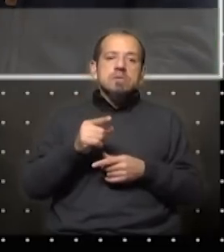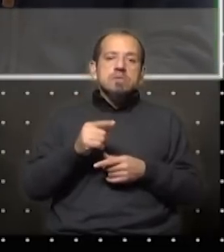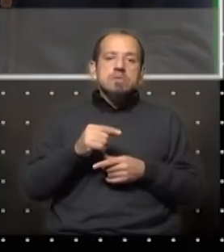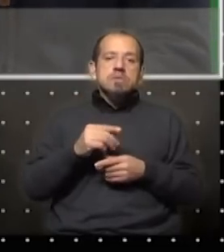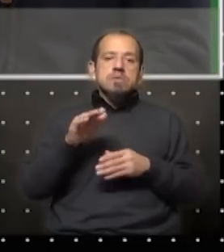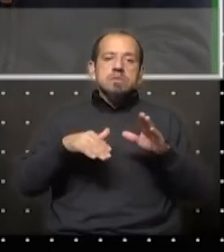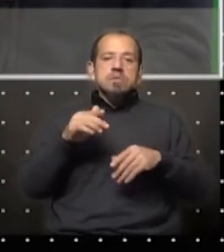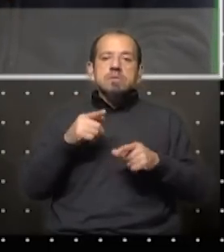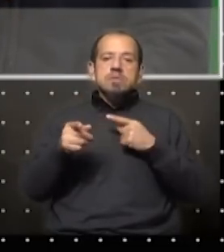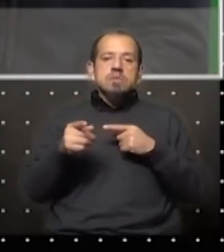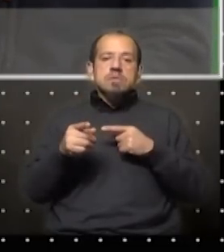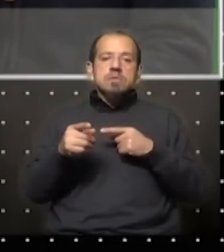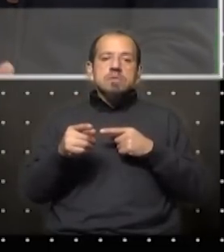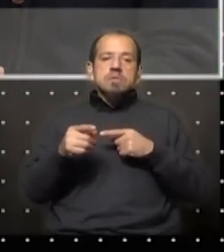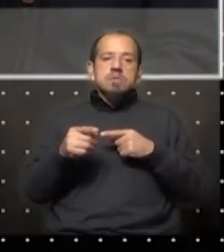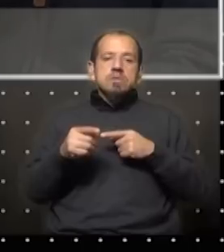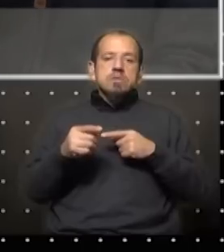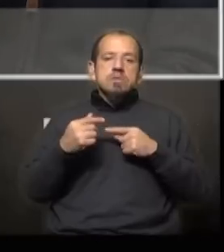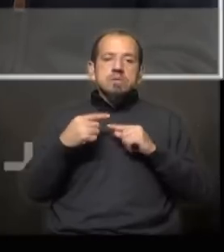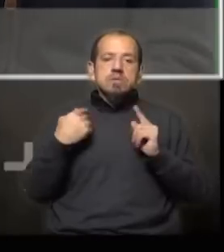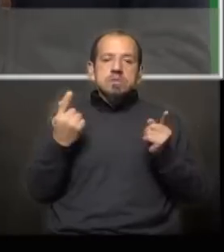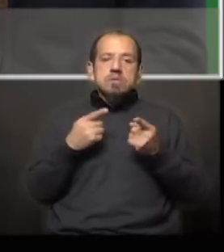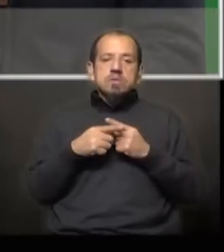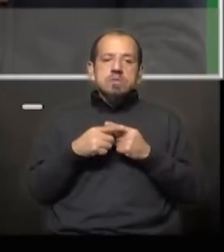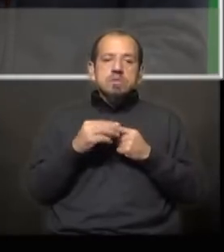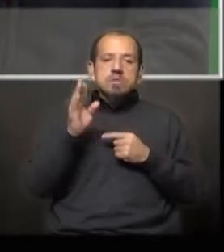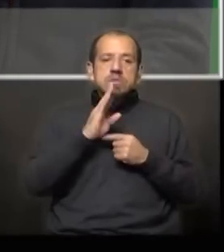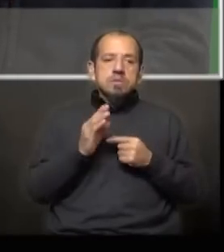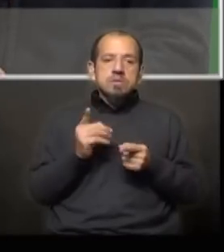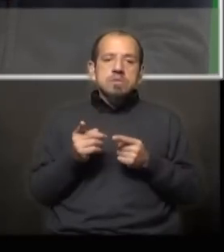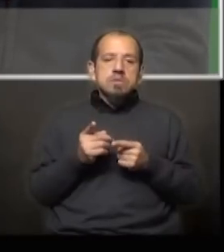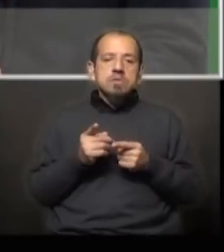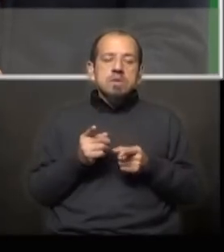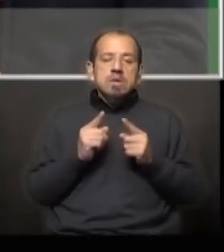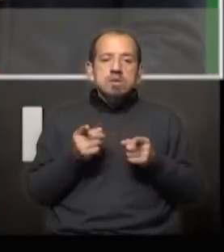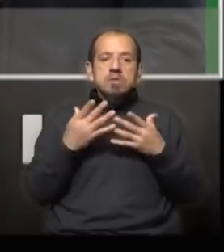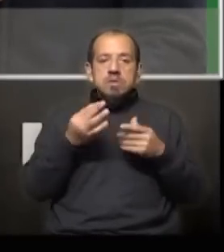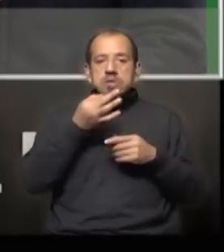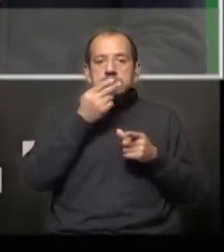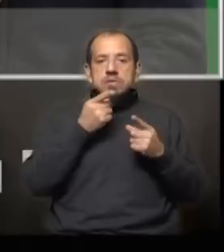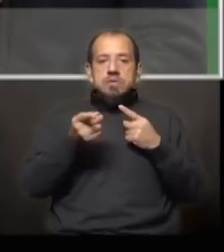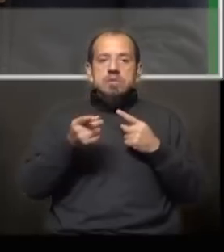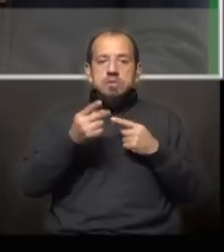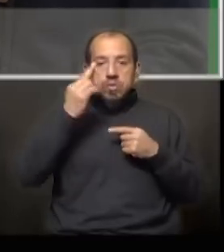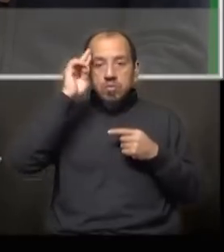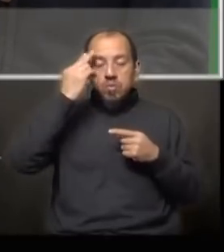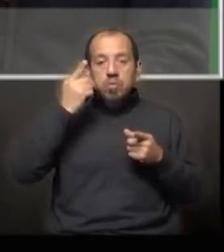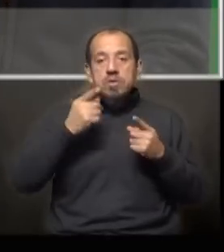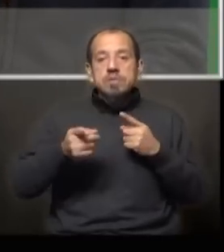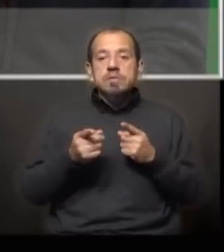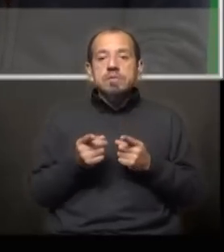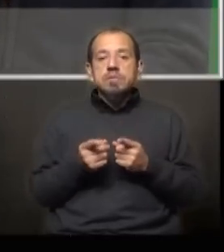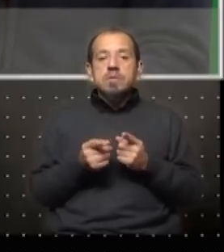grande grandemente del mercado interno brasileño eso significa que entre otras cosas el Uruguay está considerando